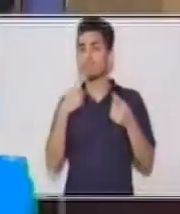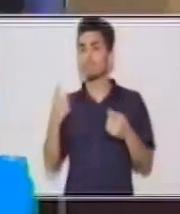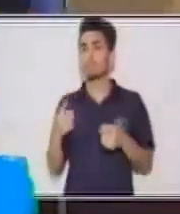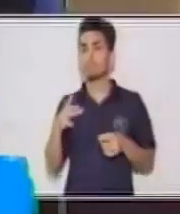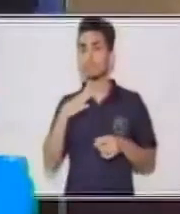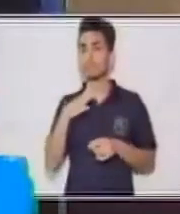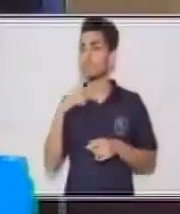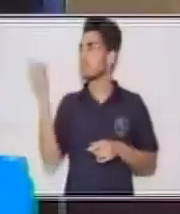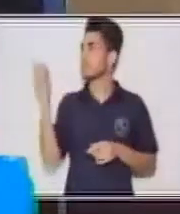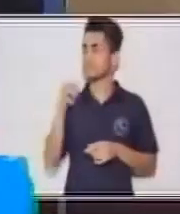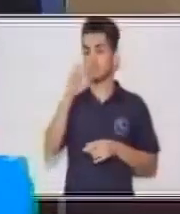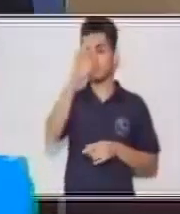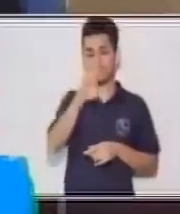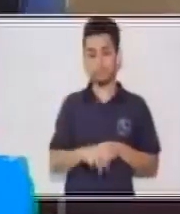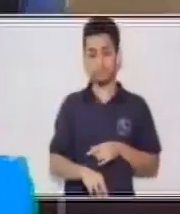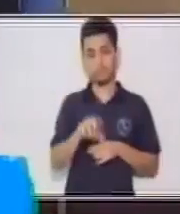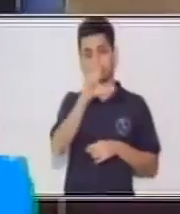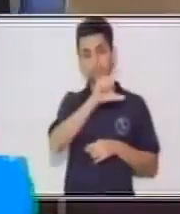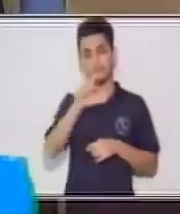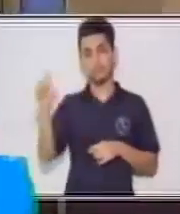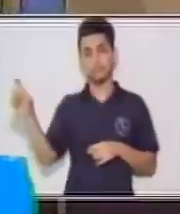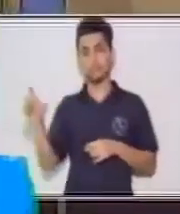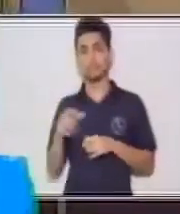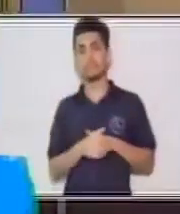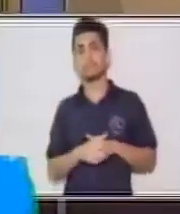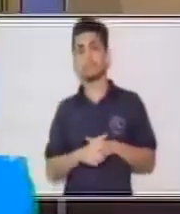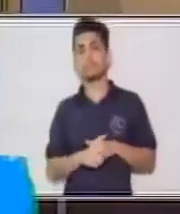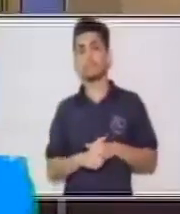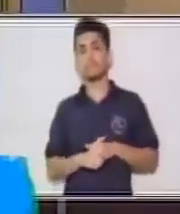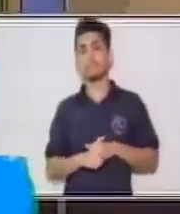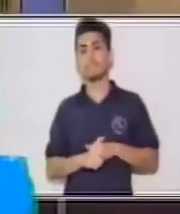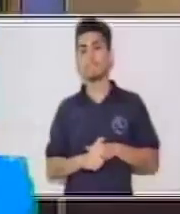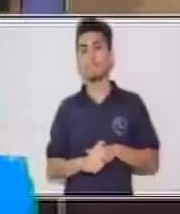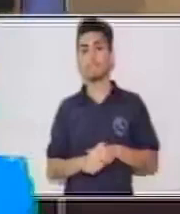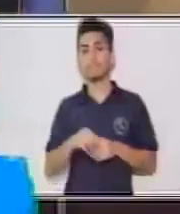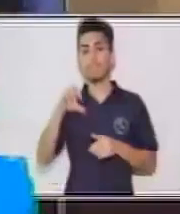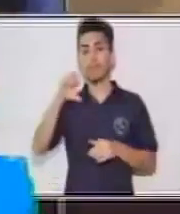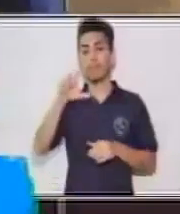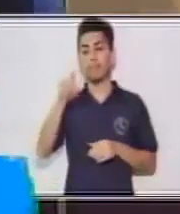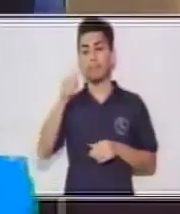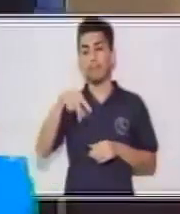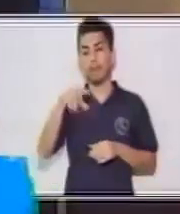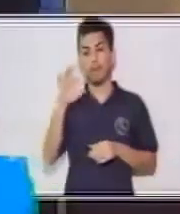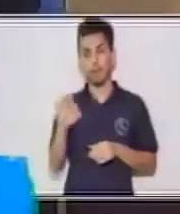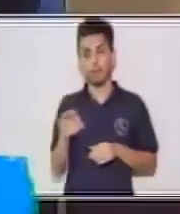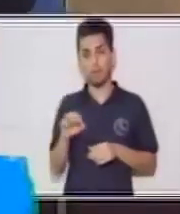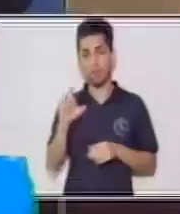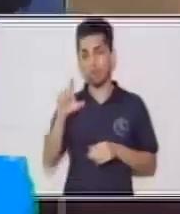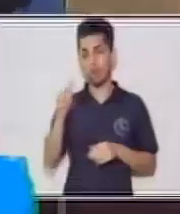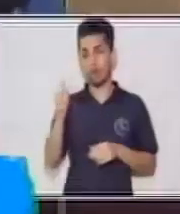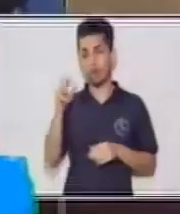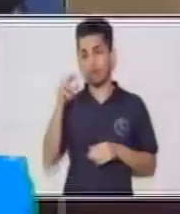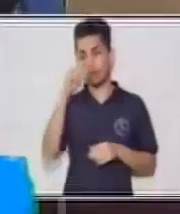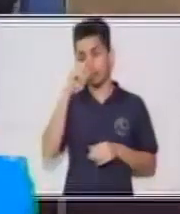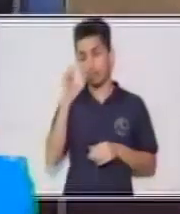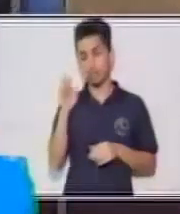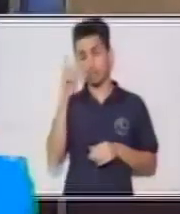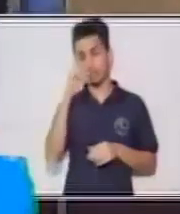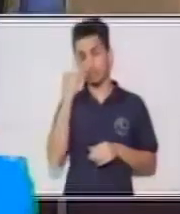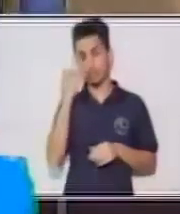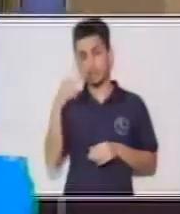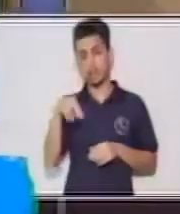plano cartesiano, ¿verdad? En este plano cartesiano se utiliza, y lo utilizan los aviones, se utilizan también los